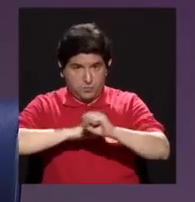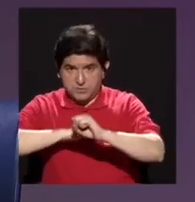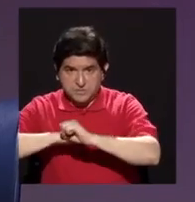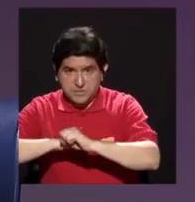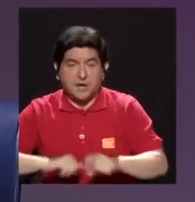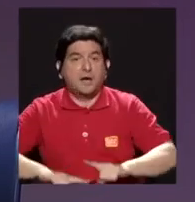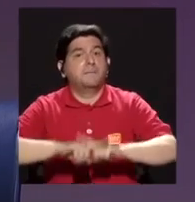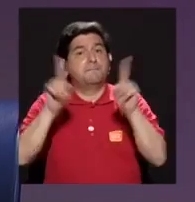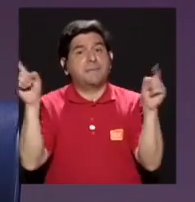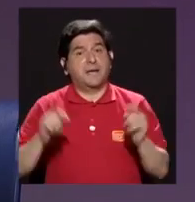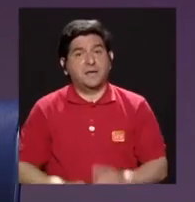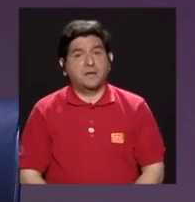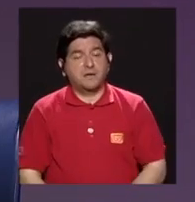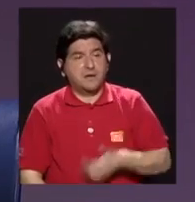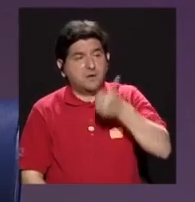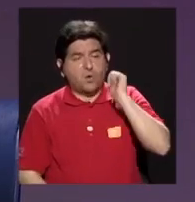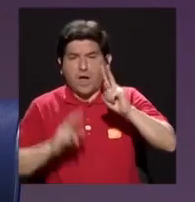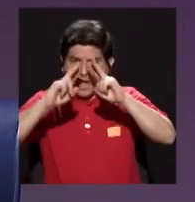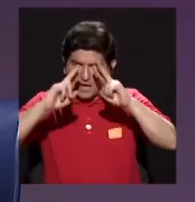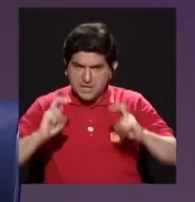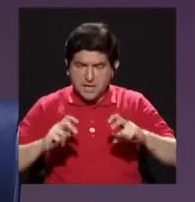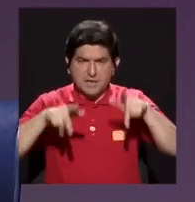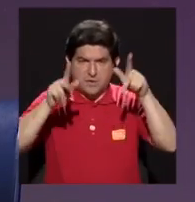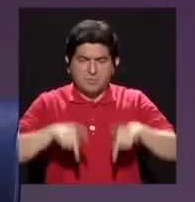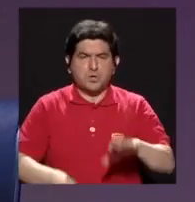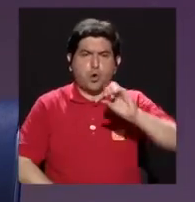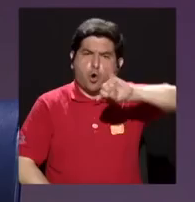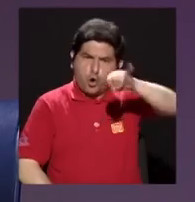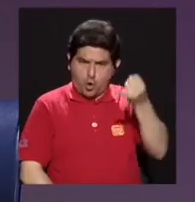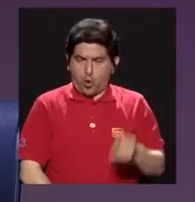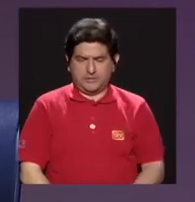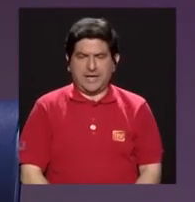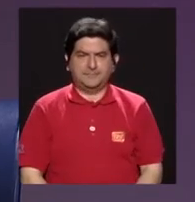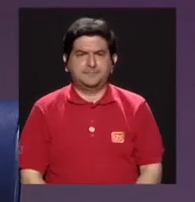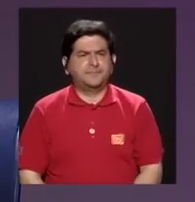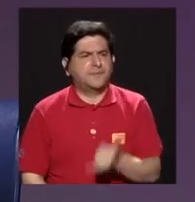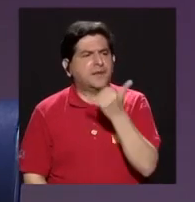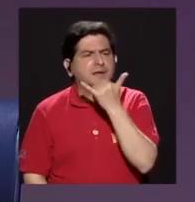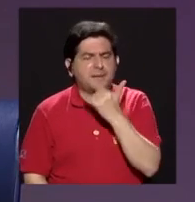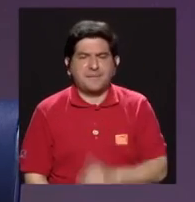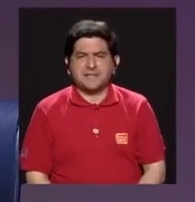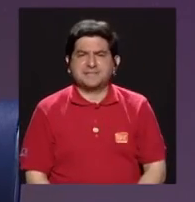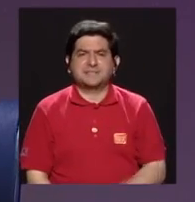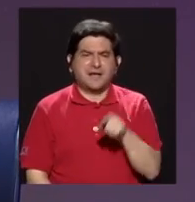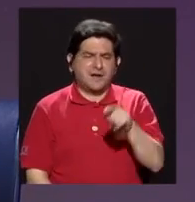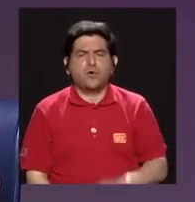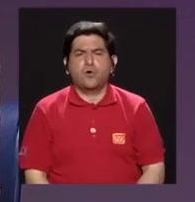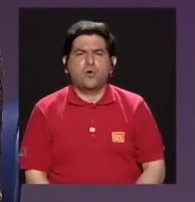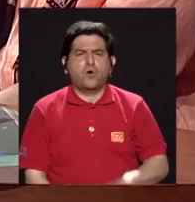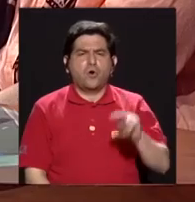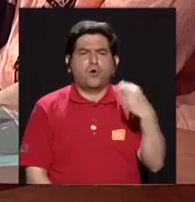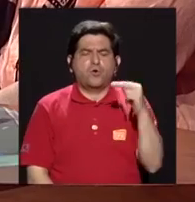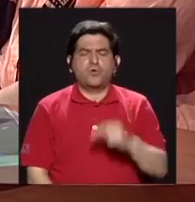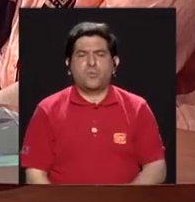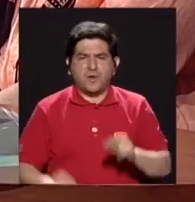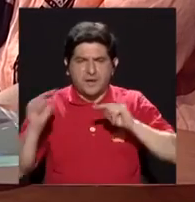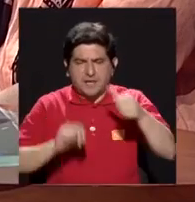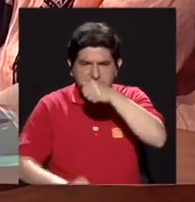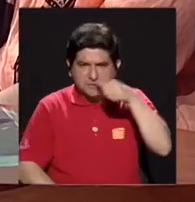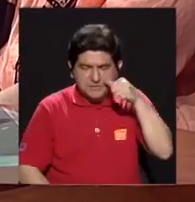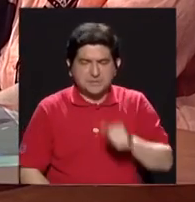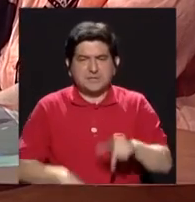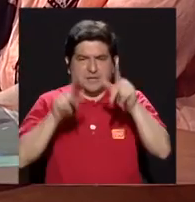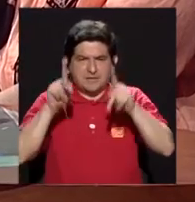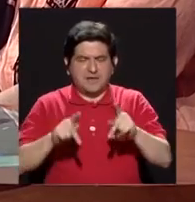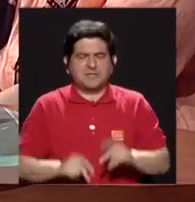pero que ayer hice un análisis con la gente lo dijo talar bueno qué pasa con las narconovelas en los chicos de las zonas